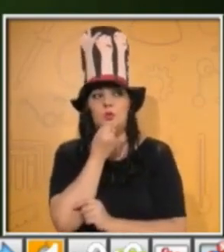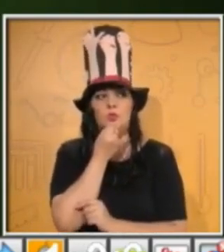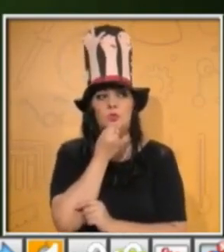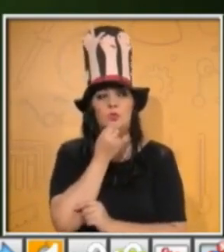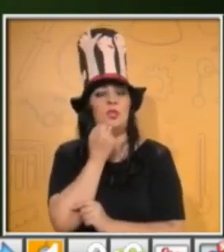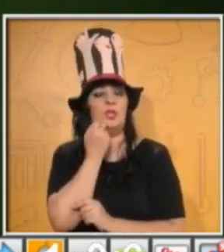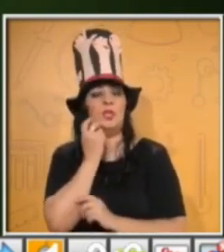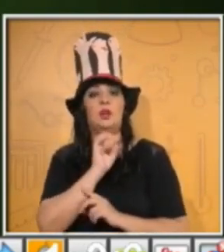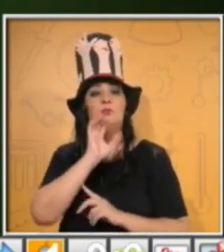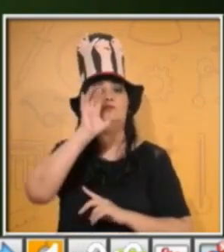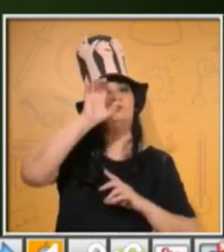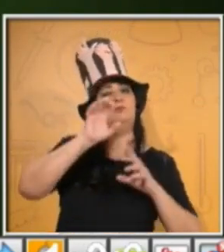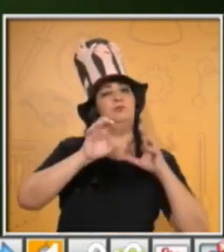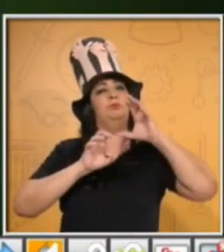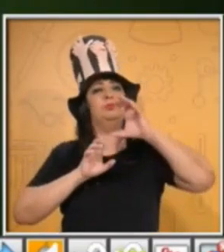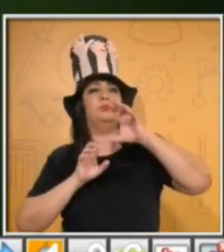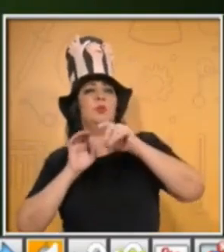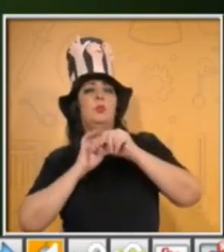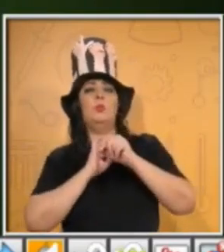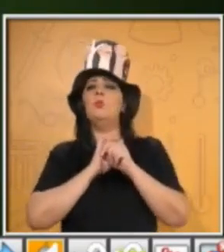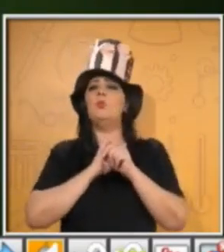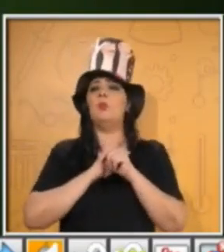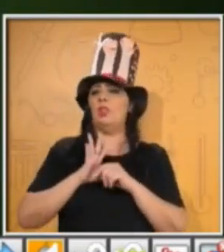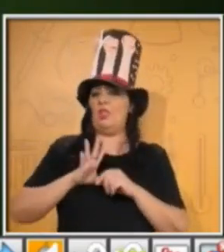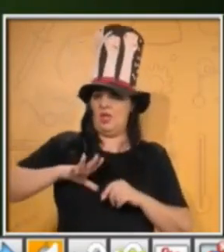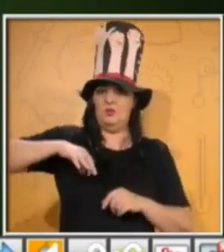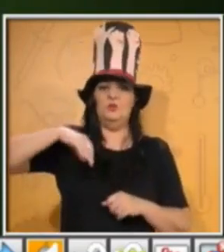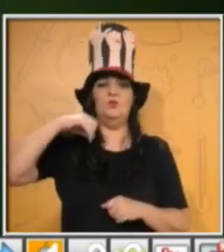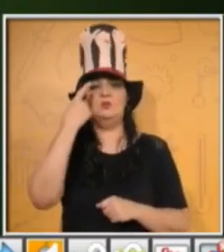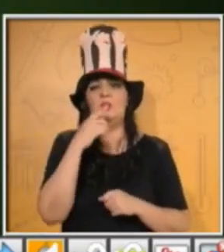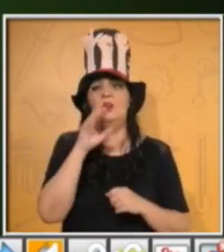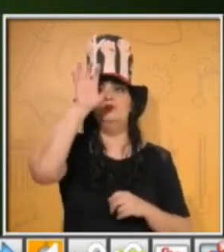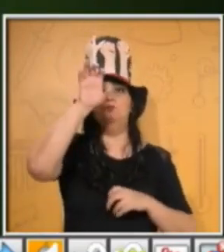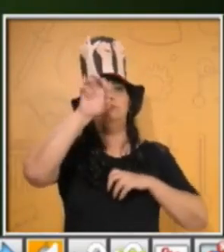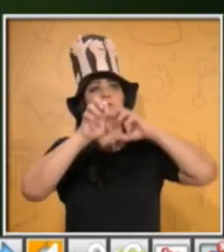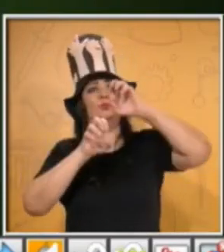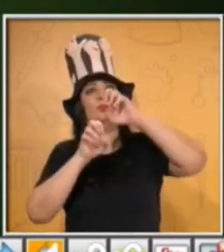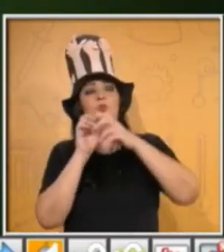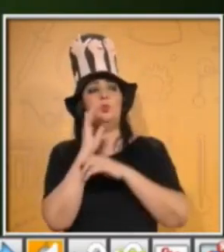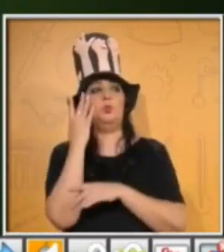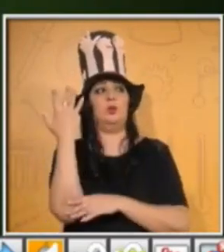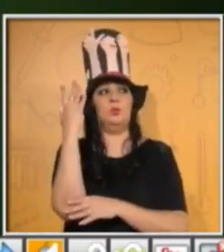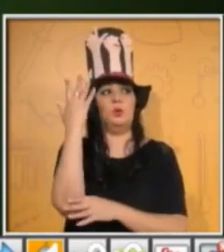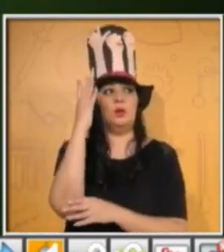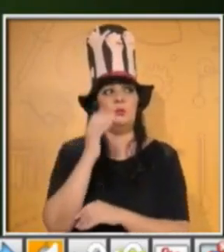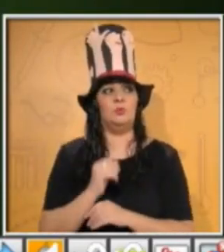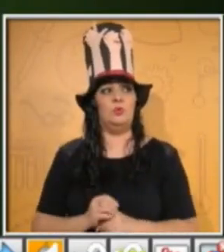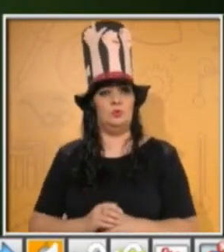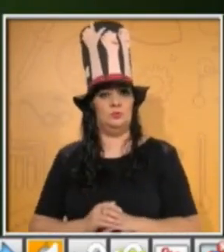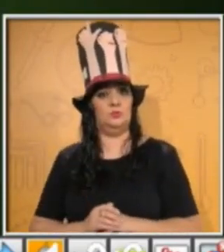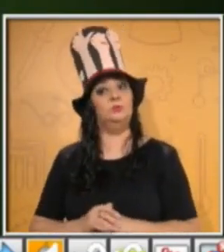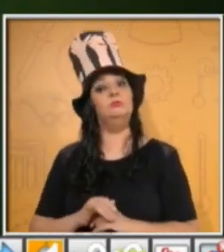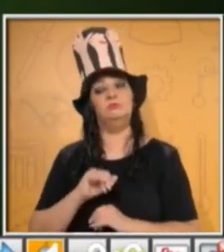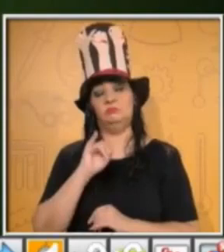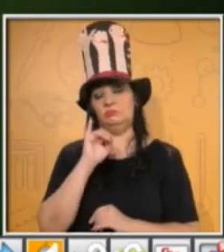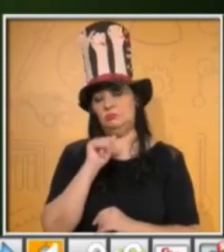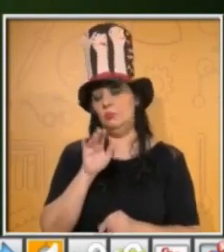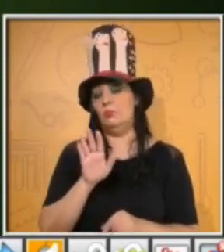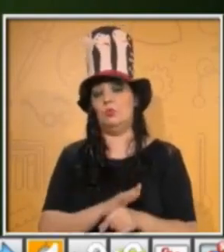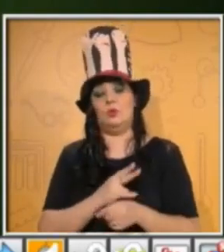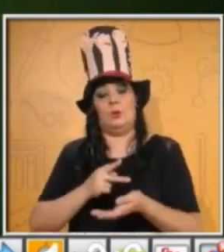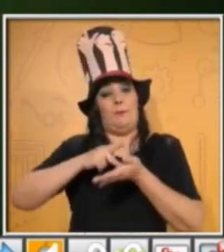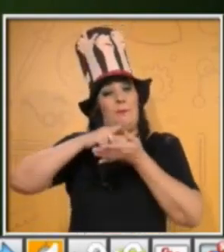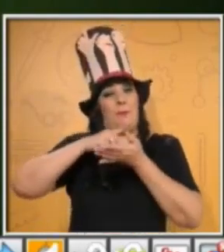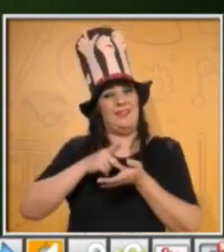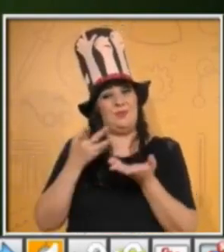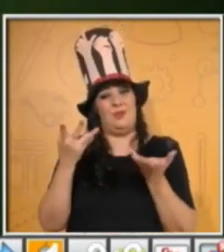tratando de subir. Maestro, ¿usted cree que le cuesta esfuerzo al alumno? Sí, maestra, sí, porque pues su propio peso como que